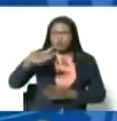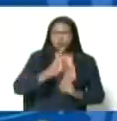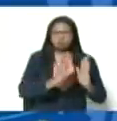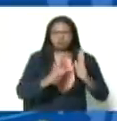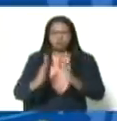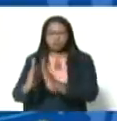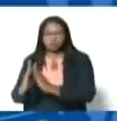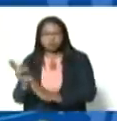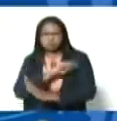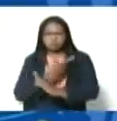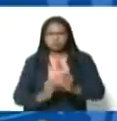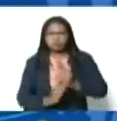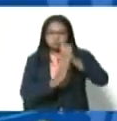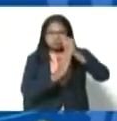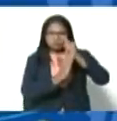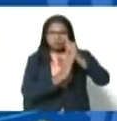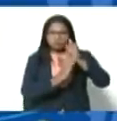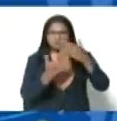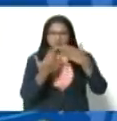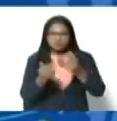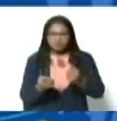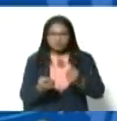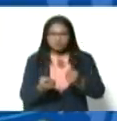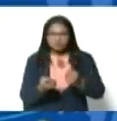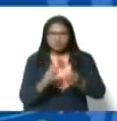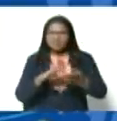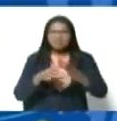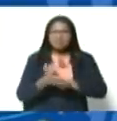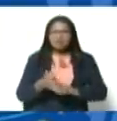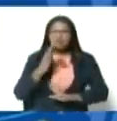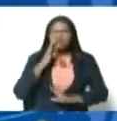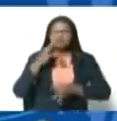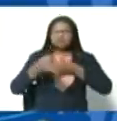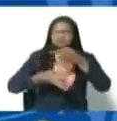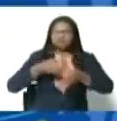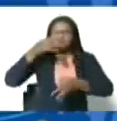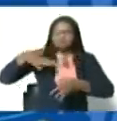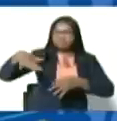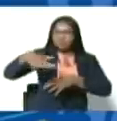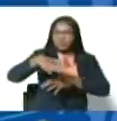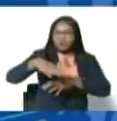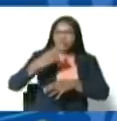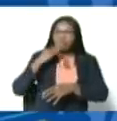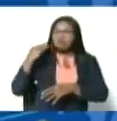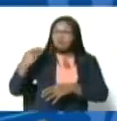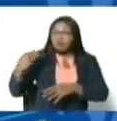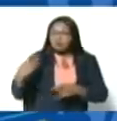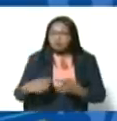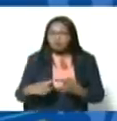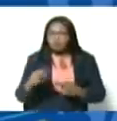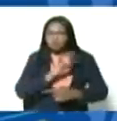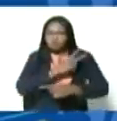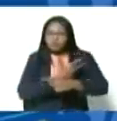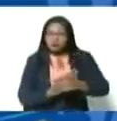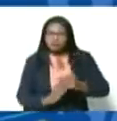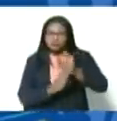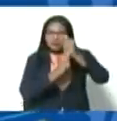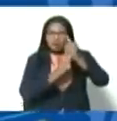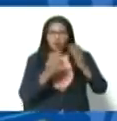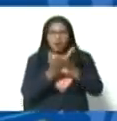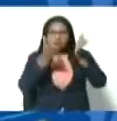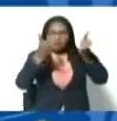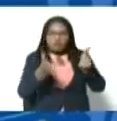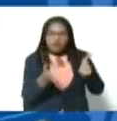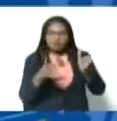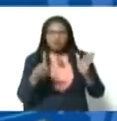y empoderado. Cuando hablamos del pueblo, es la juventud empoderada, son los estudiantes de